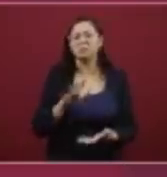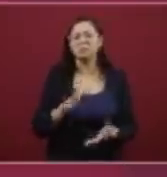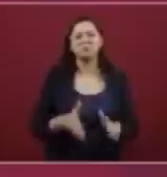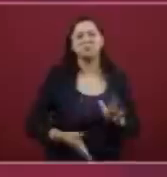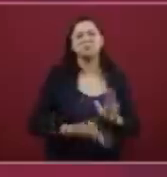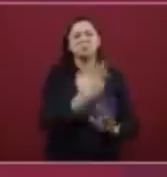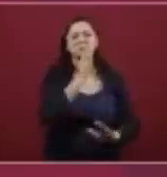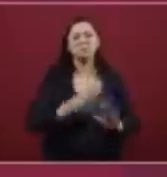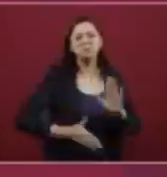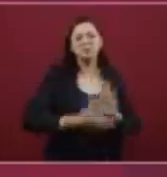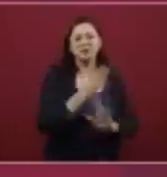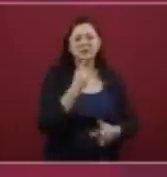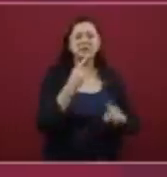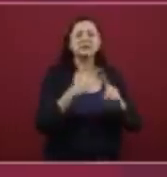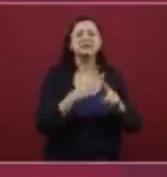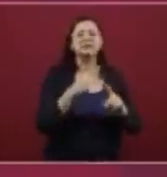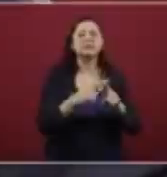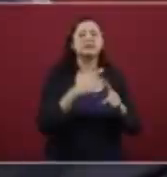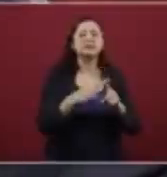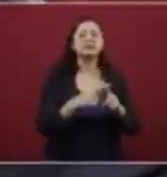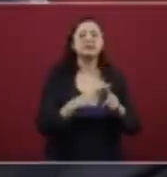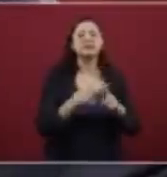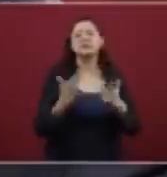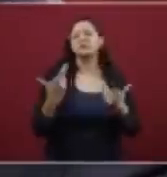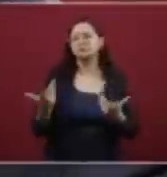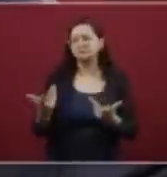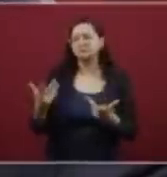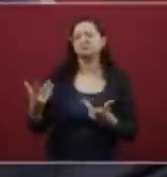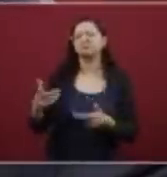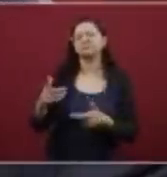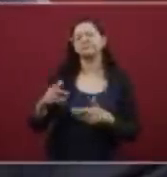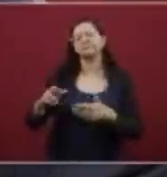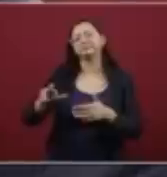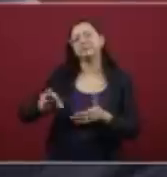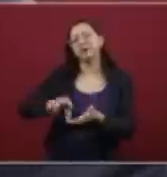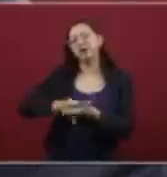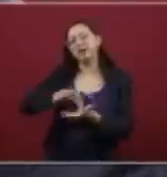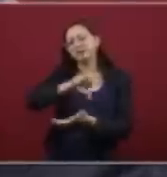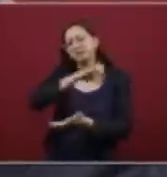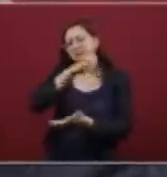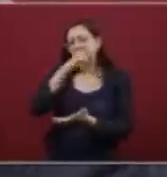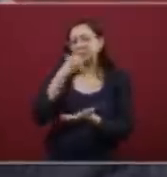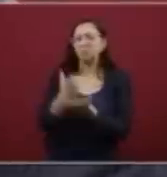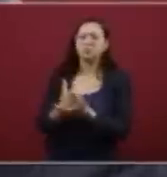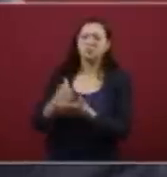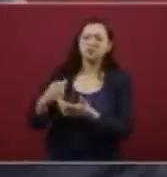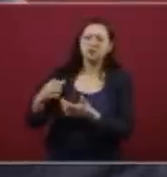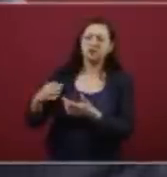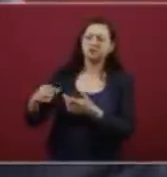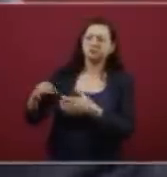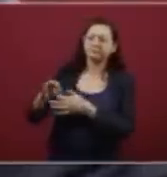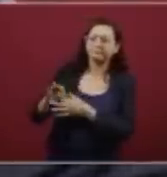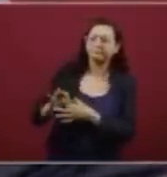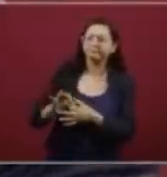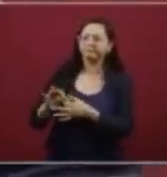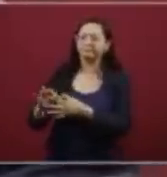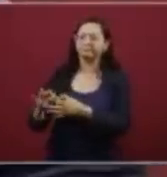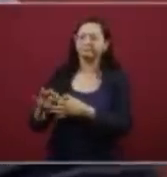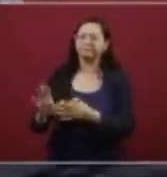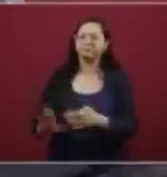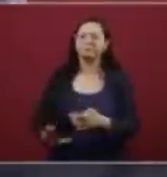pobladores de nuestras repúblicas hermanas de Centroamérica,